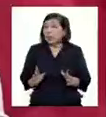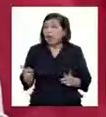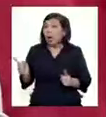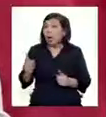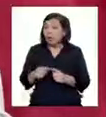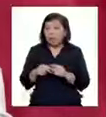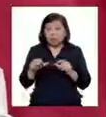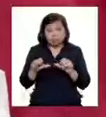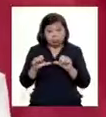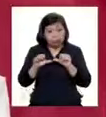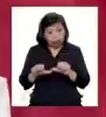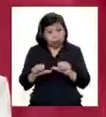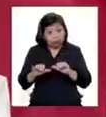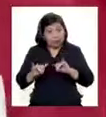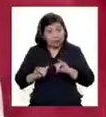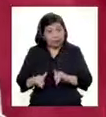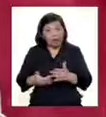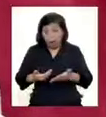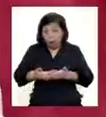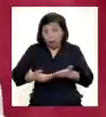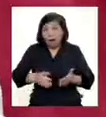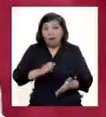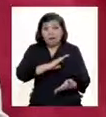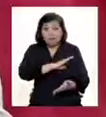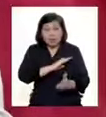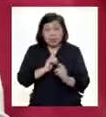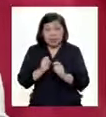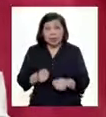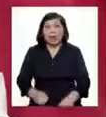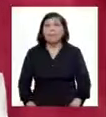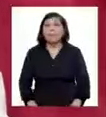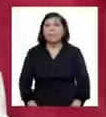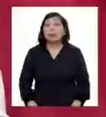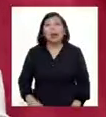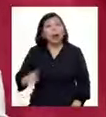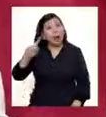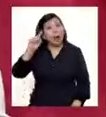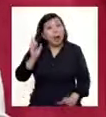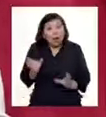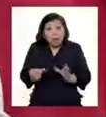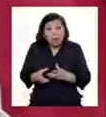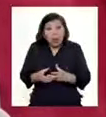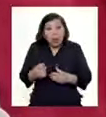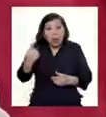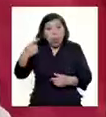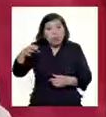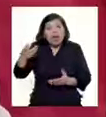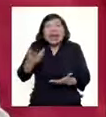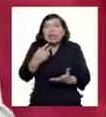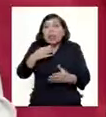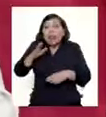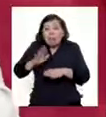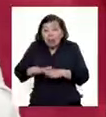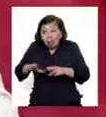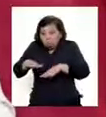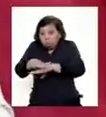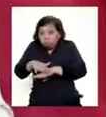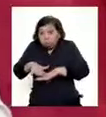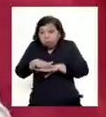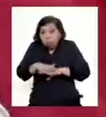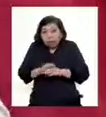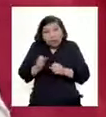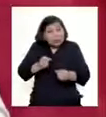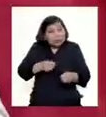hasta cadena perpetua, y hemos enviado el oficio a la Fiscalía de la Nación para la creación de la Fiscalía Única de Extorsión. Entonces,